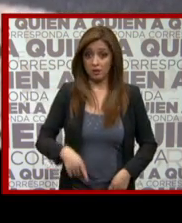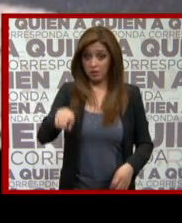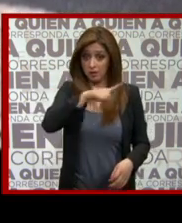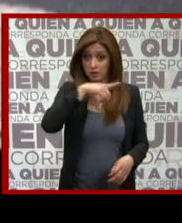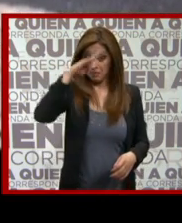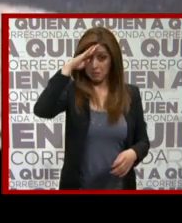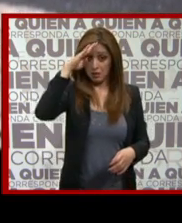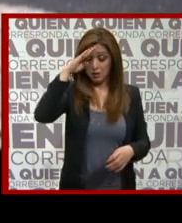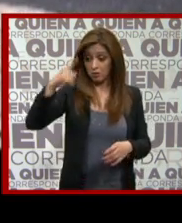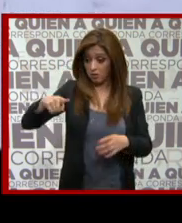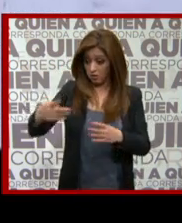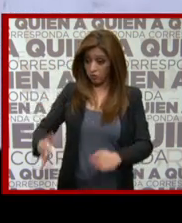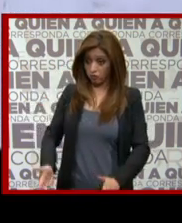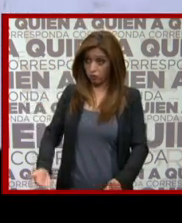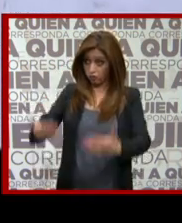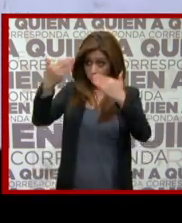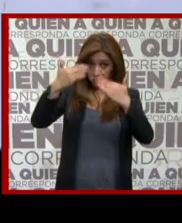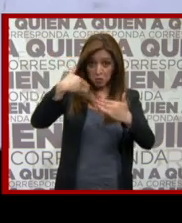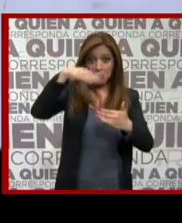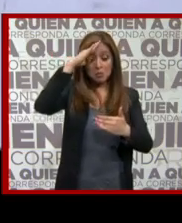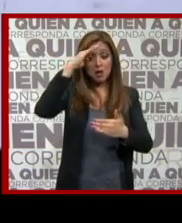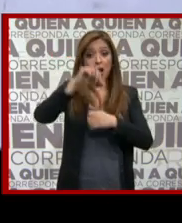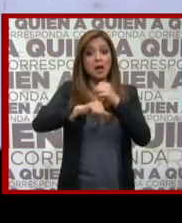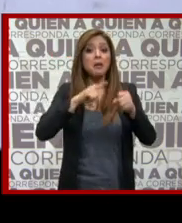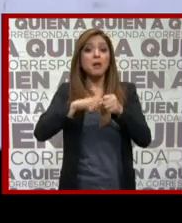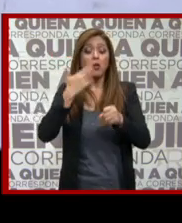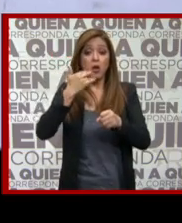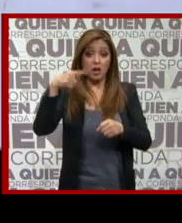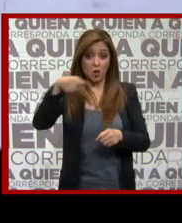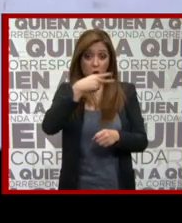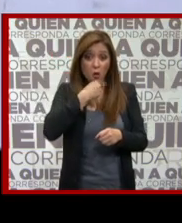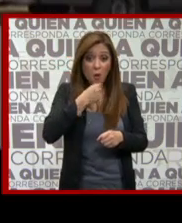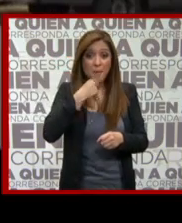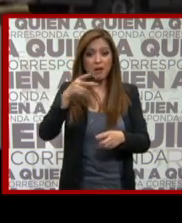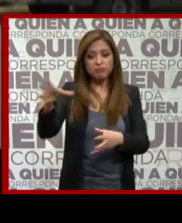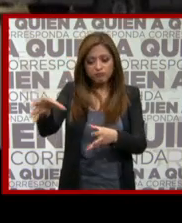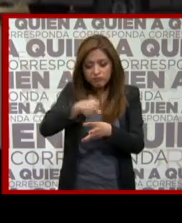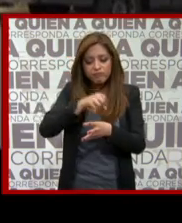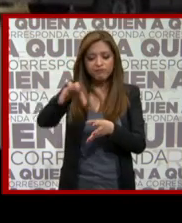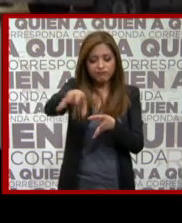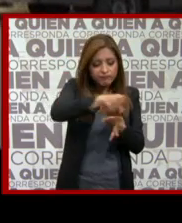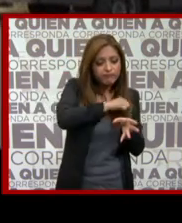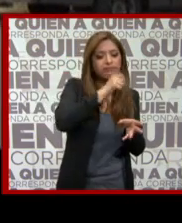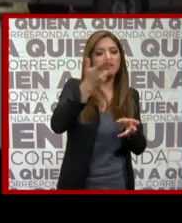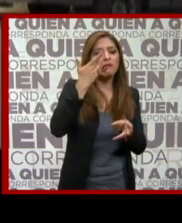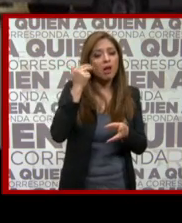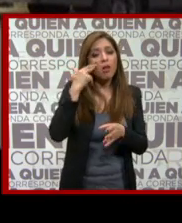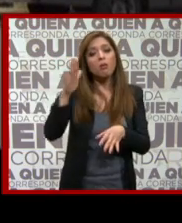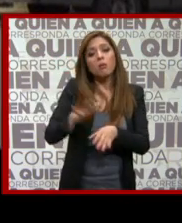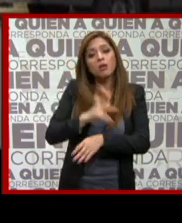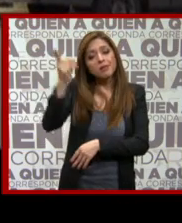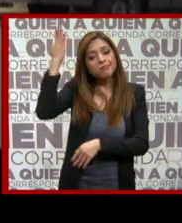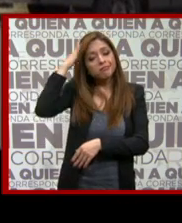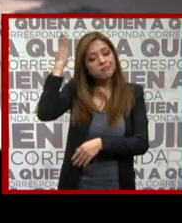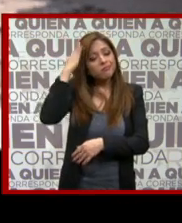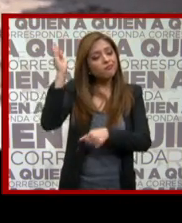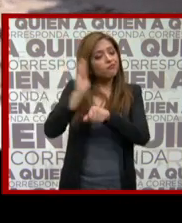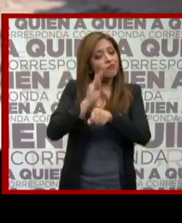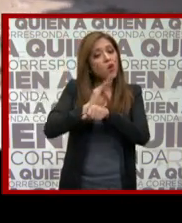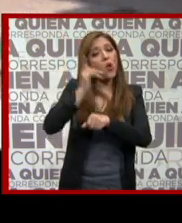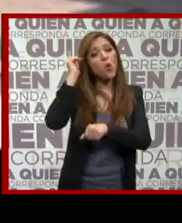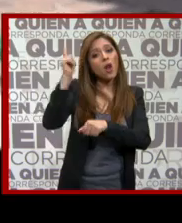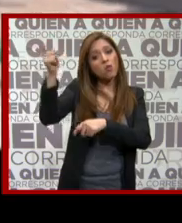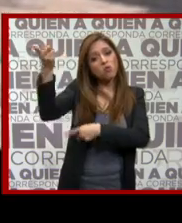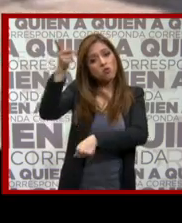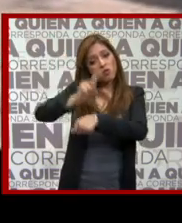que los animales suban. El señor José Luis continuará atrapando ratas hasta que las autoridades acudan a resolver el problema que